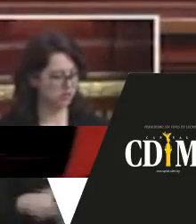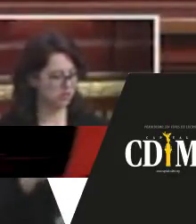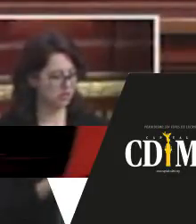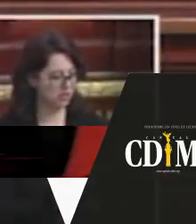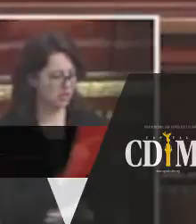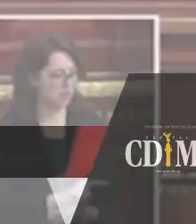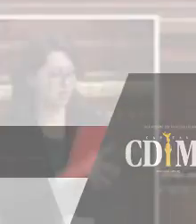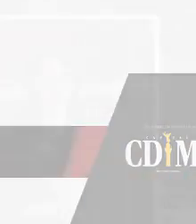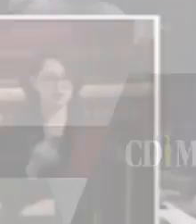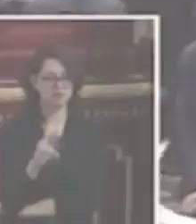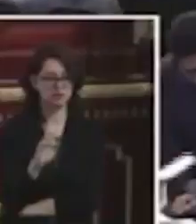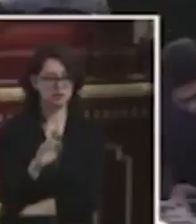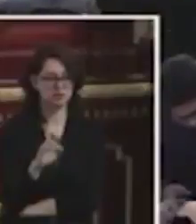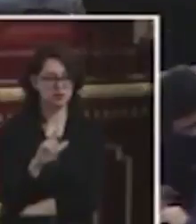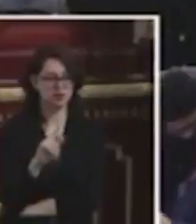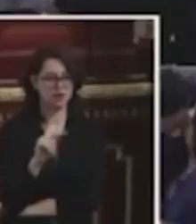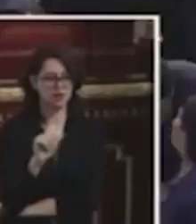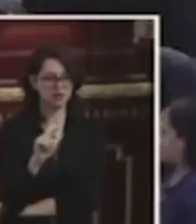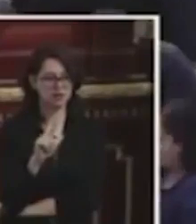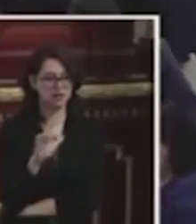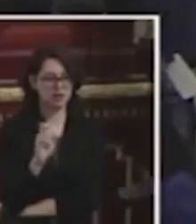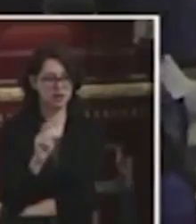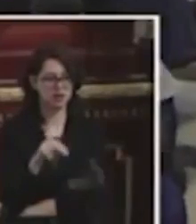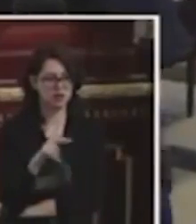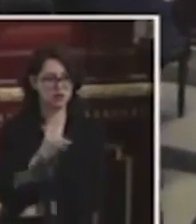para edificar un desarrollo inmobiliario en Avenida del Imán,